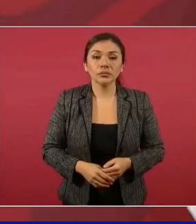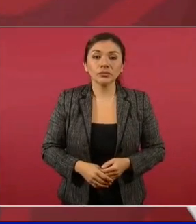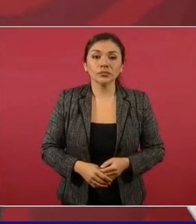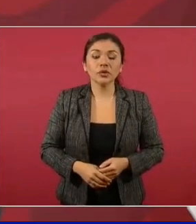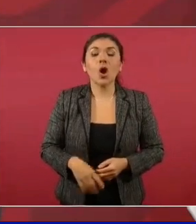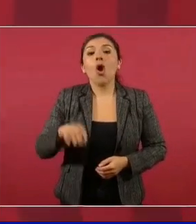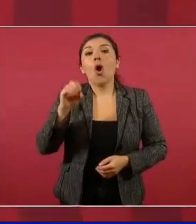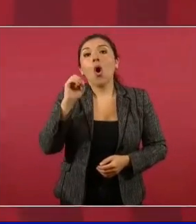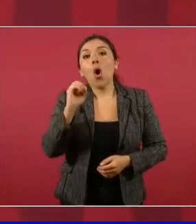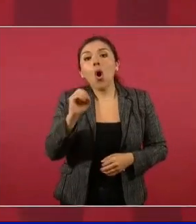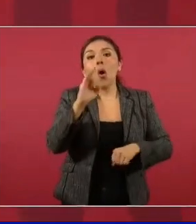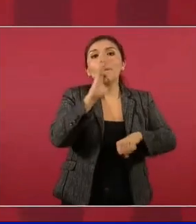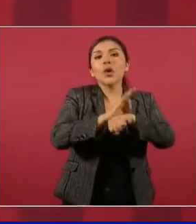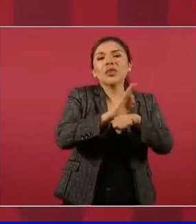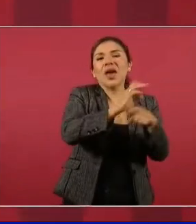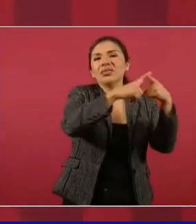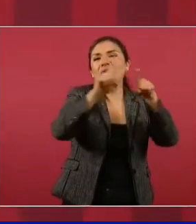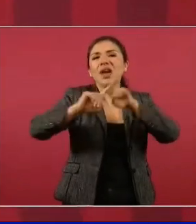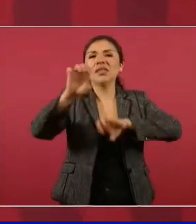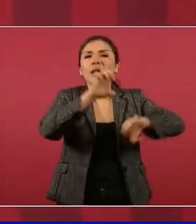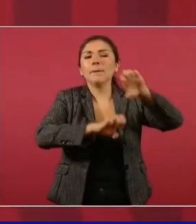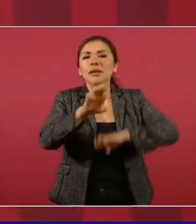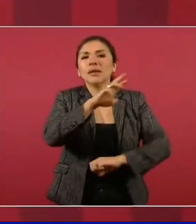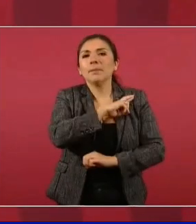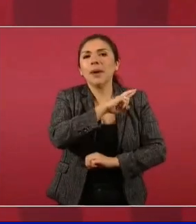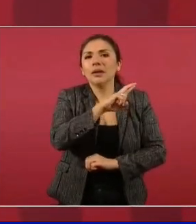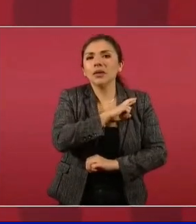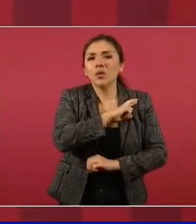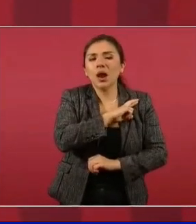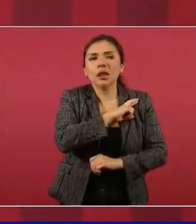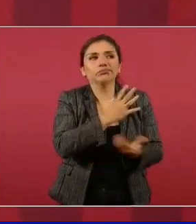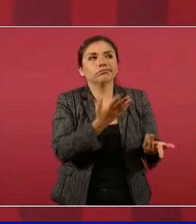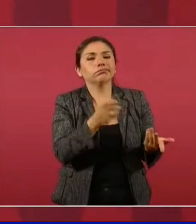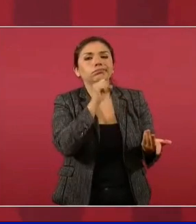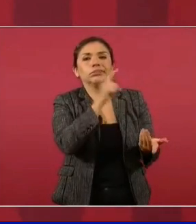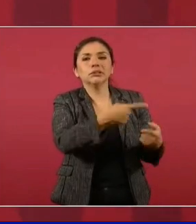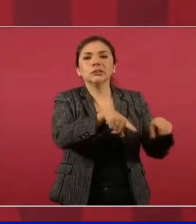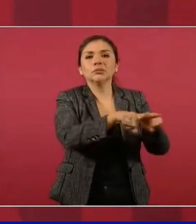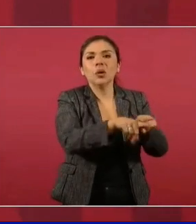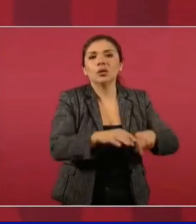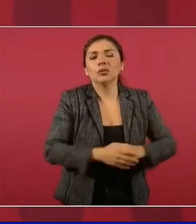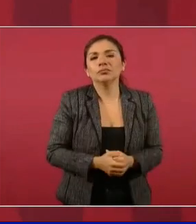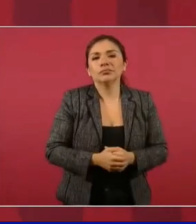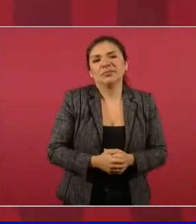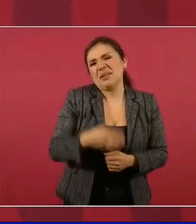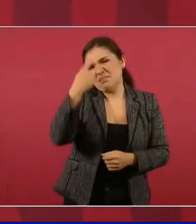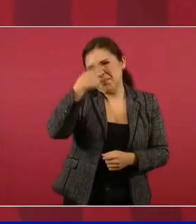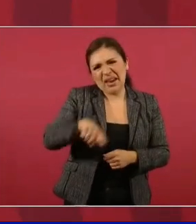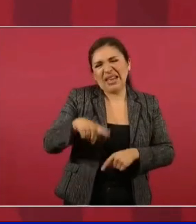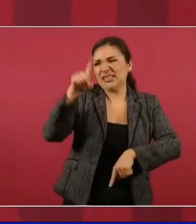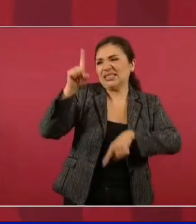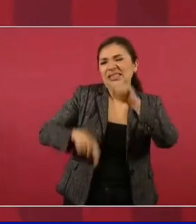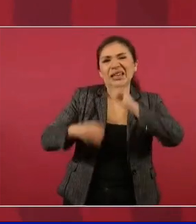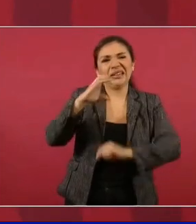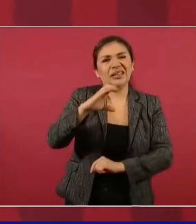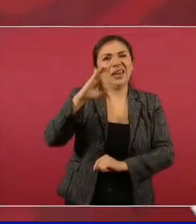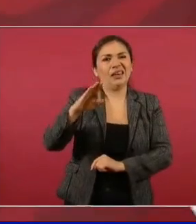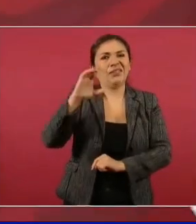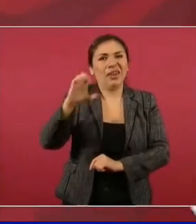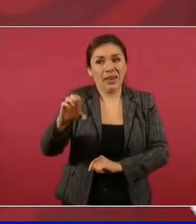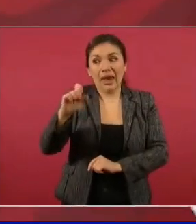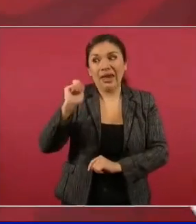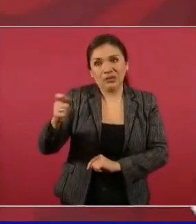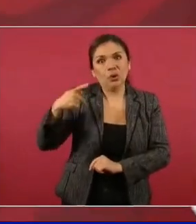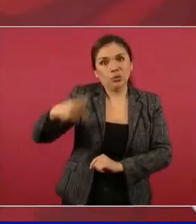O para proteger a las empresas particulares, en contra de la Comisión Federal de Electricidad, que es una empresa